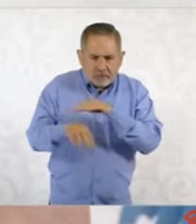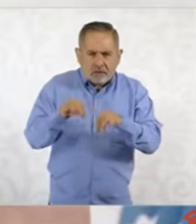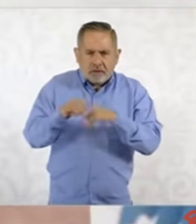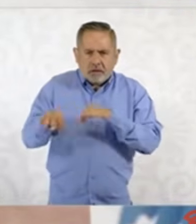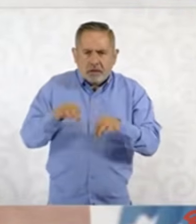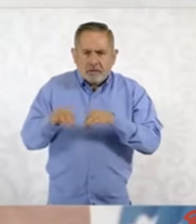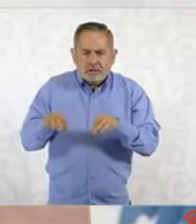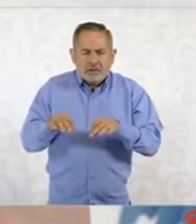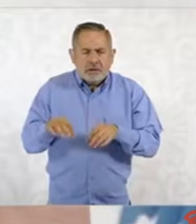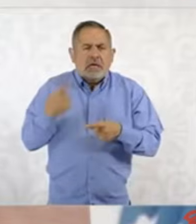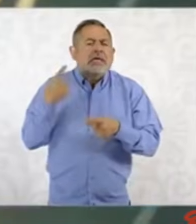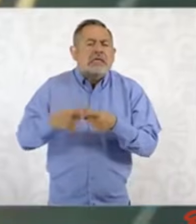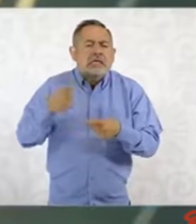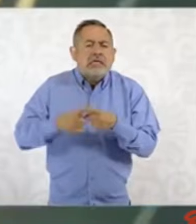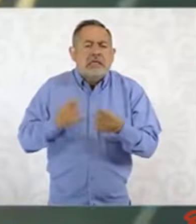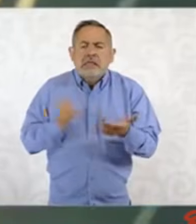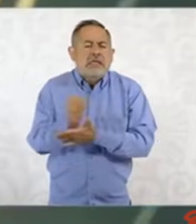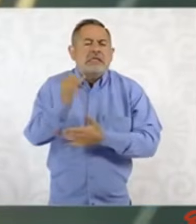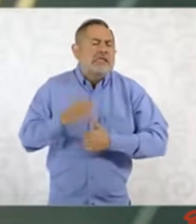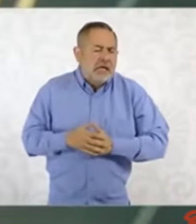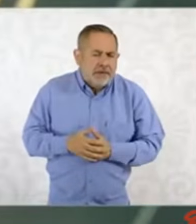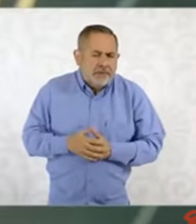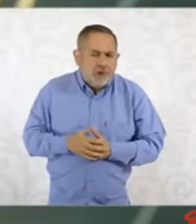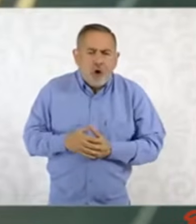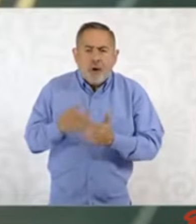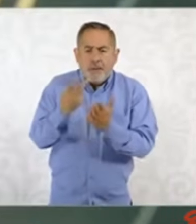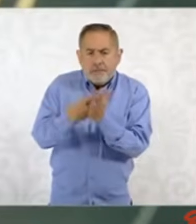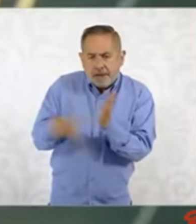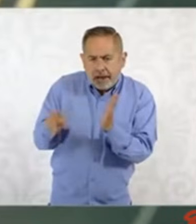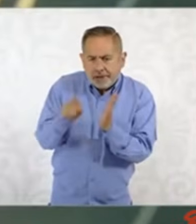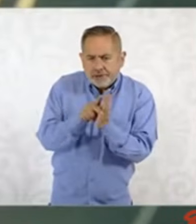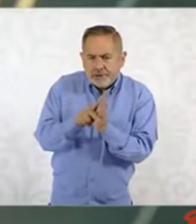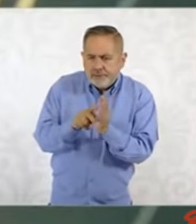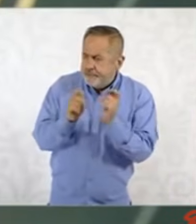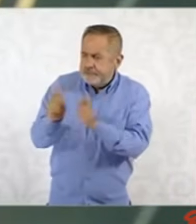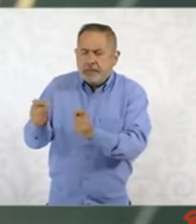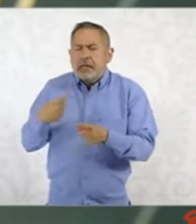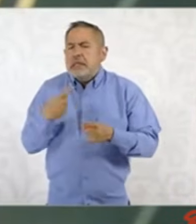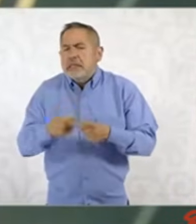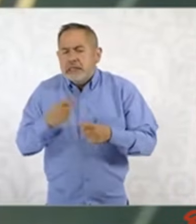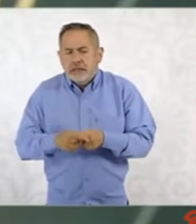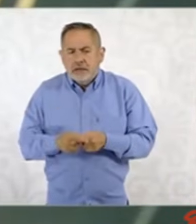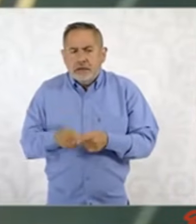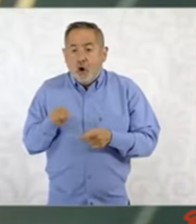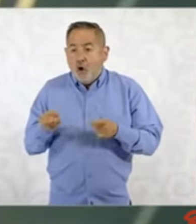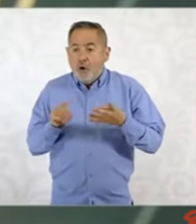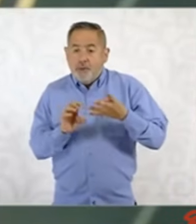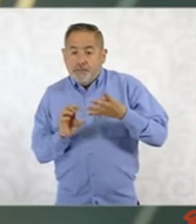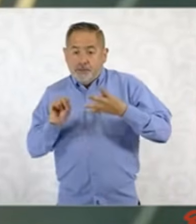Sobre los ascensos, sobre las promociones.